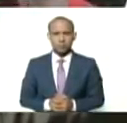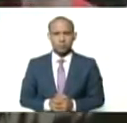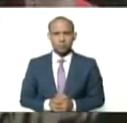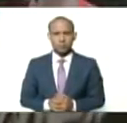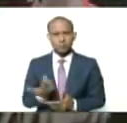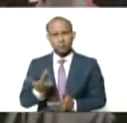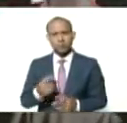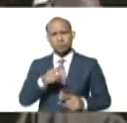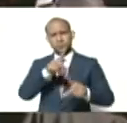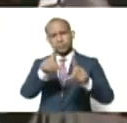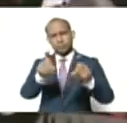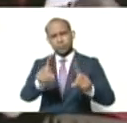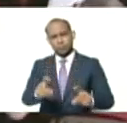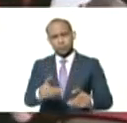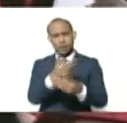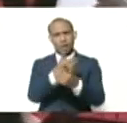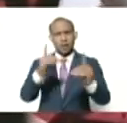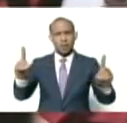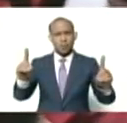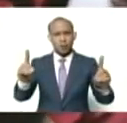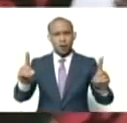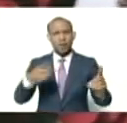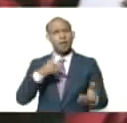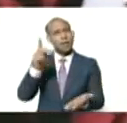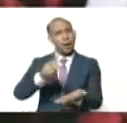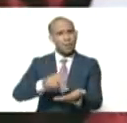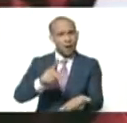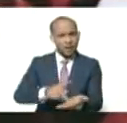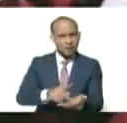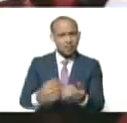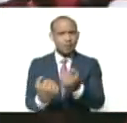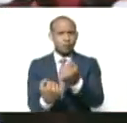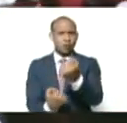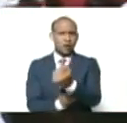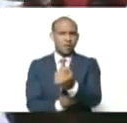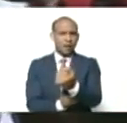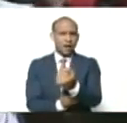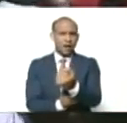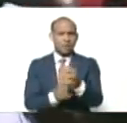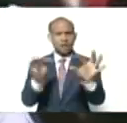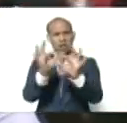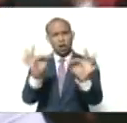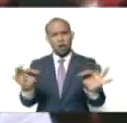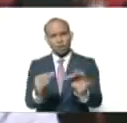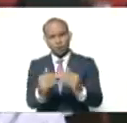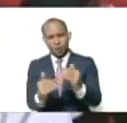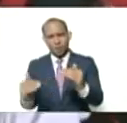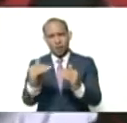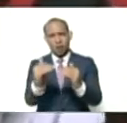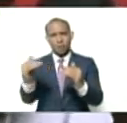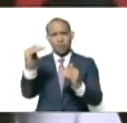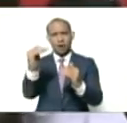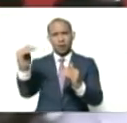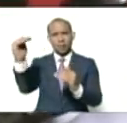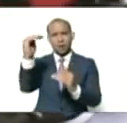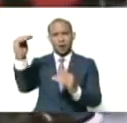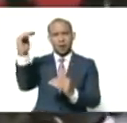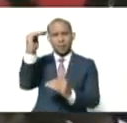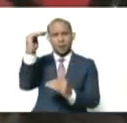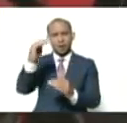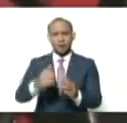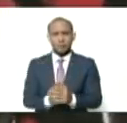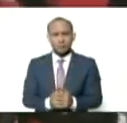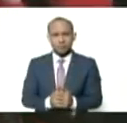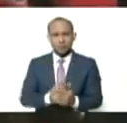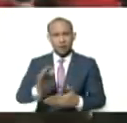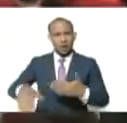las consultas, a la participación de las bases, a la metódica de abajo hacia arriba, y cuando se tome la